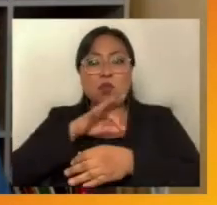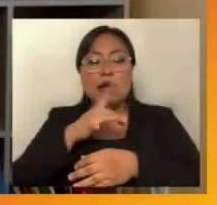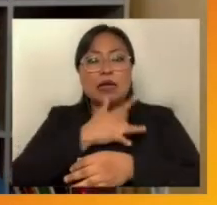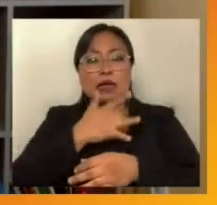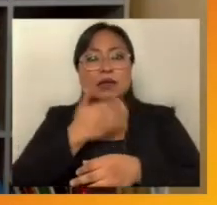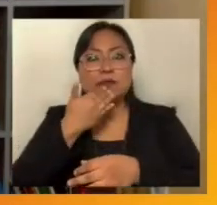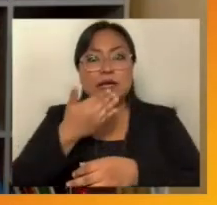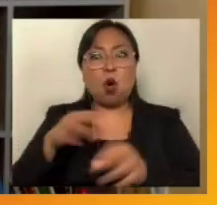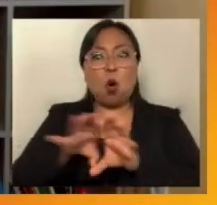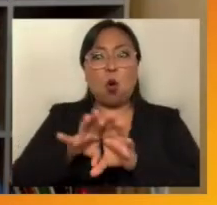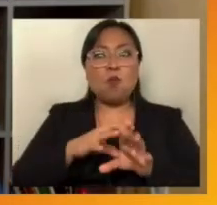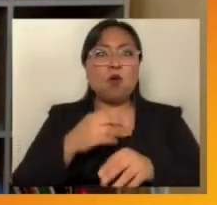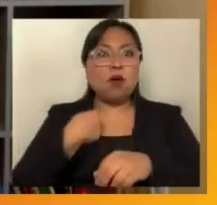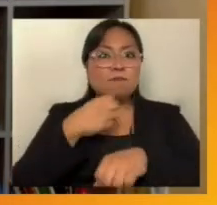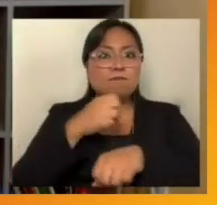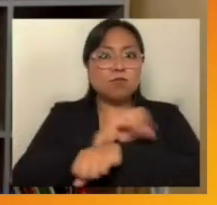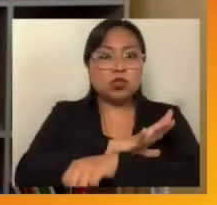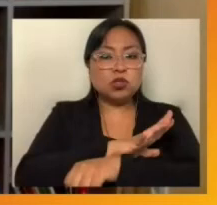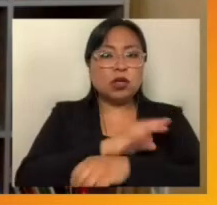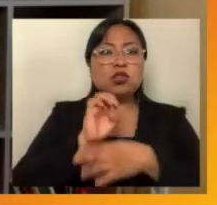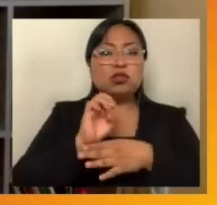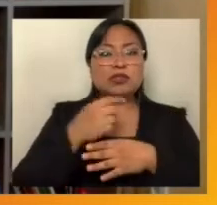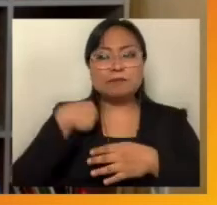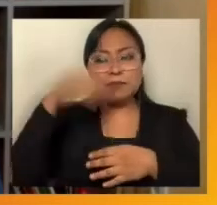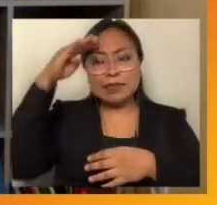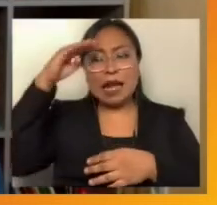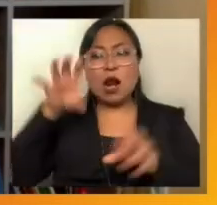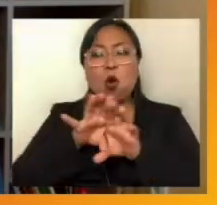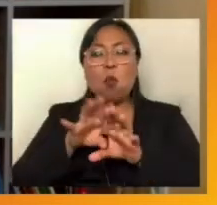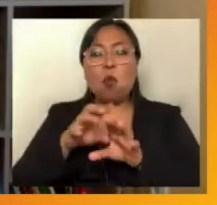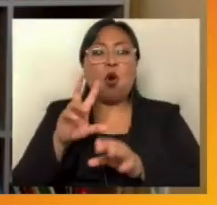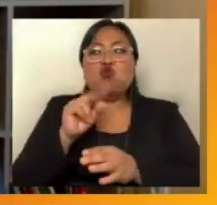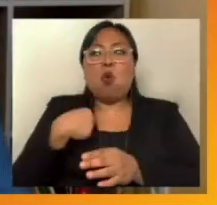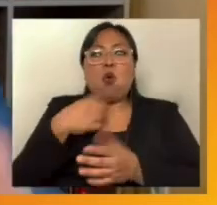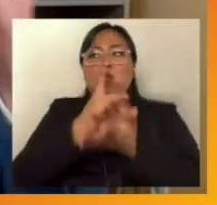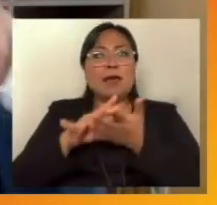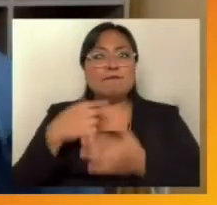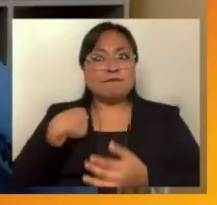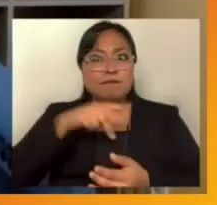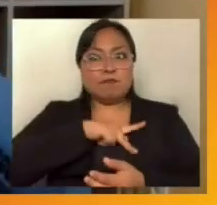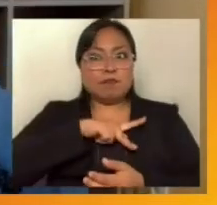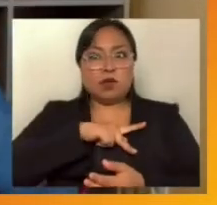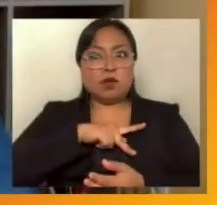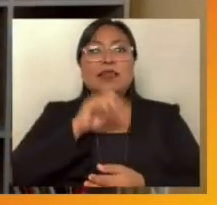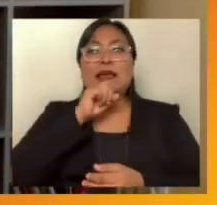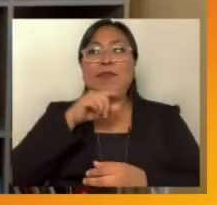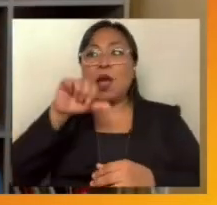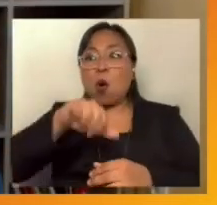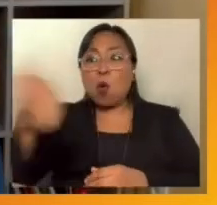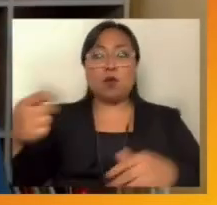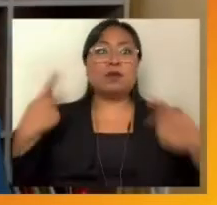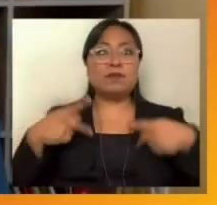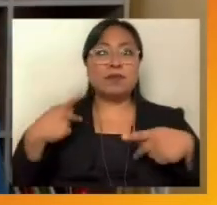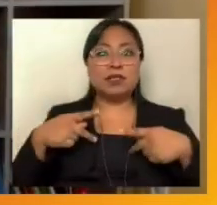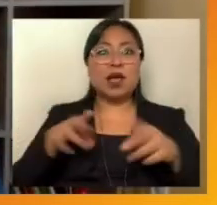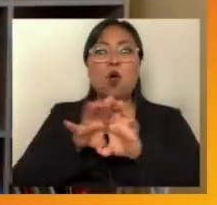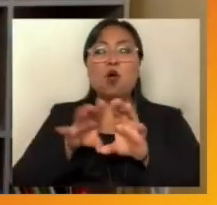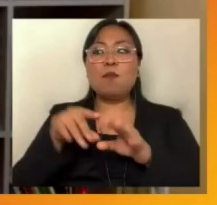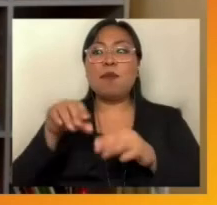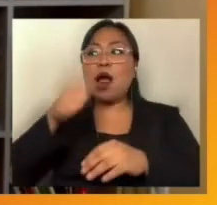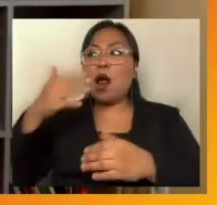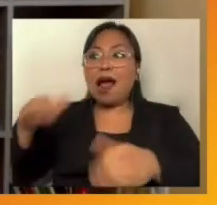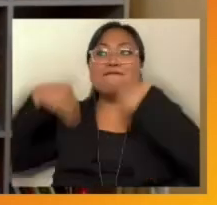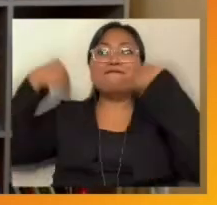en la otra persona, no en ti, sino en la persona que te va a comprar. Y en la parte de abajo tienes una parte que se